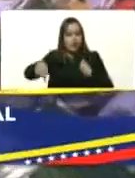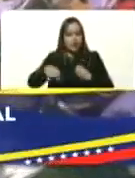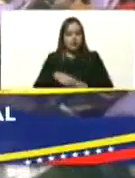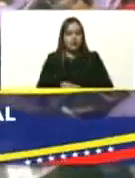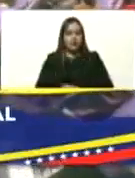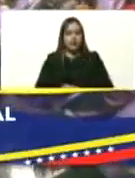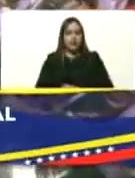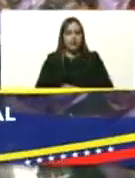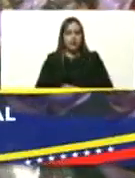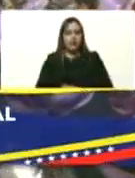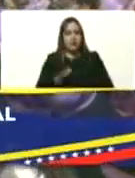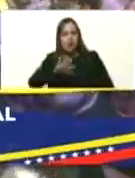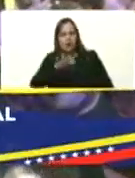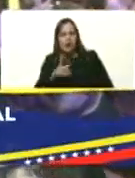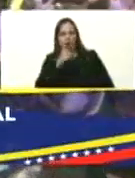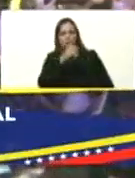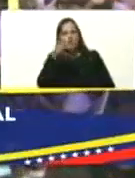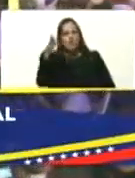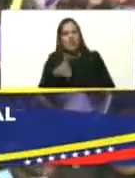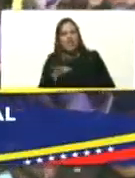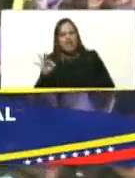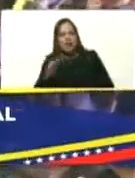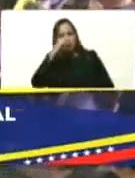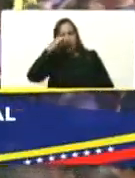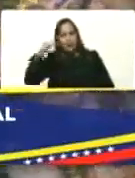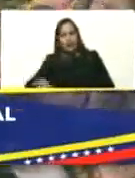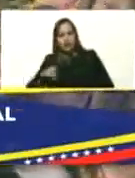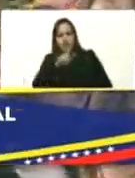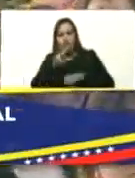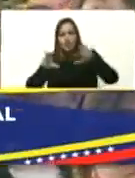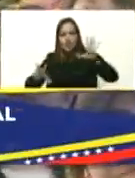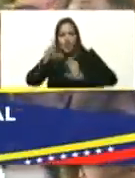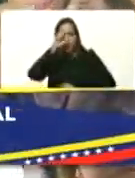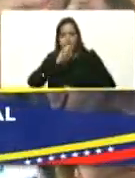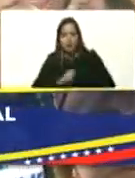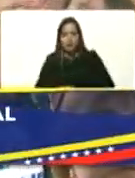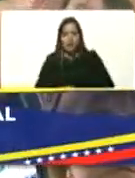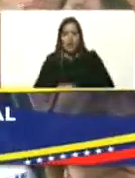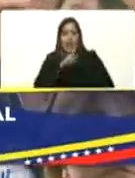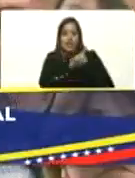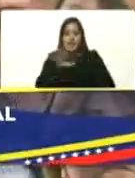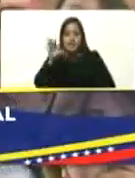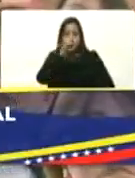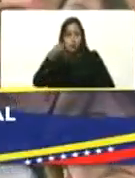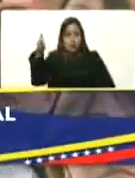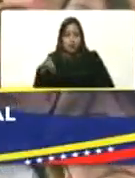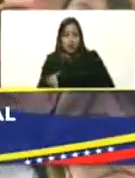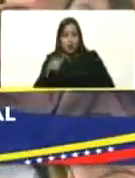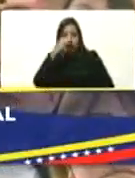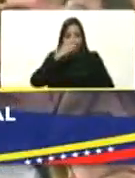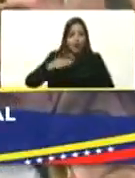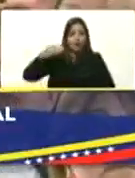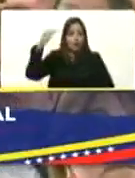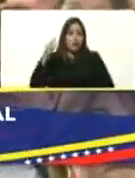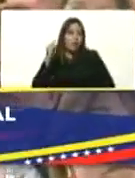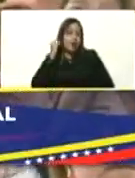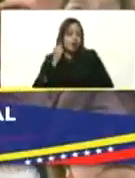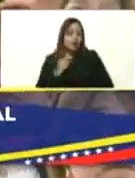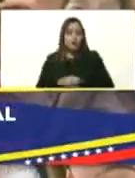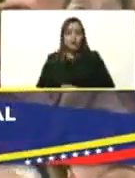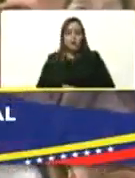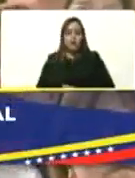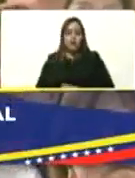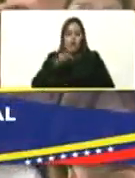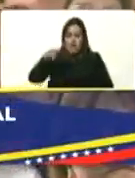Un tercio son menores de 18 años. El 15% de la población somos adultos y adultas mayores, y